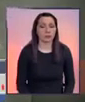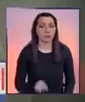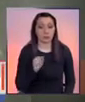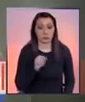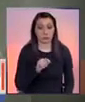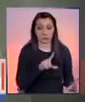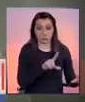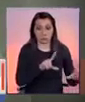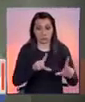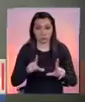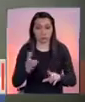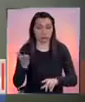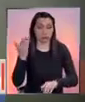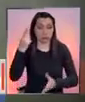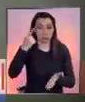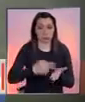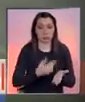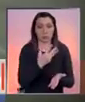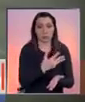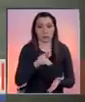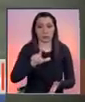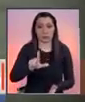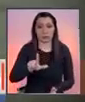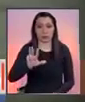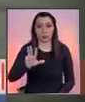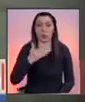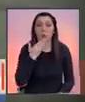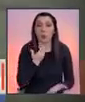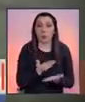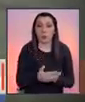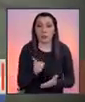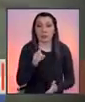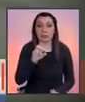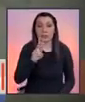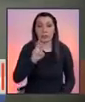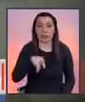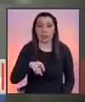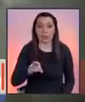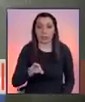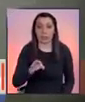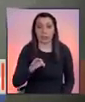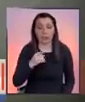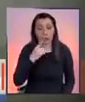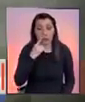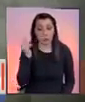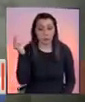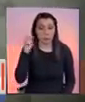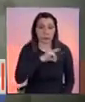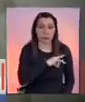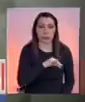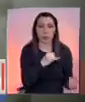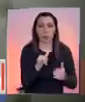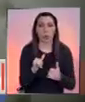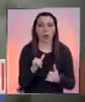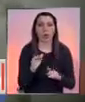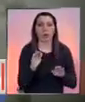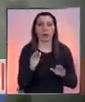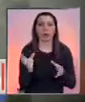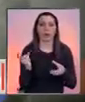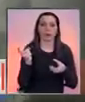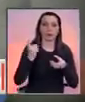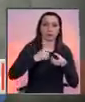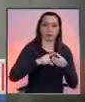Este registro data de 1979, cuando Severino Vasconcelos Barbosa llegó a Chile a jugar por Colo-Colo.